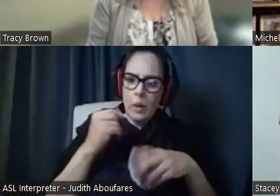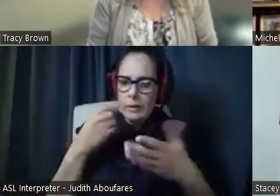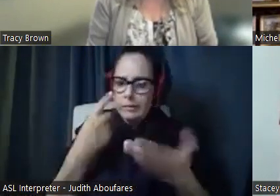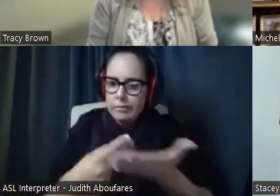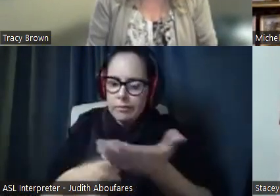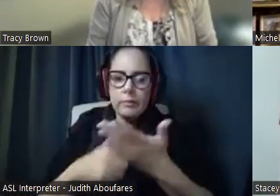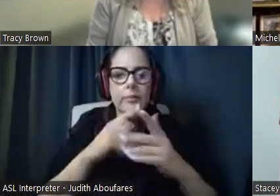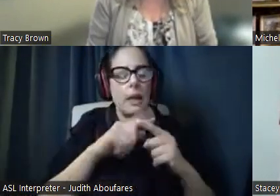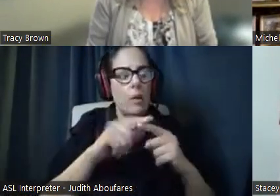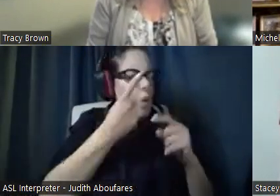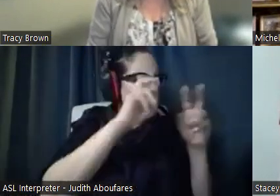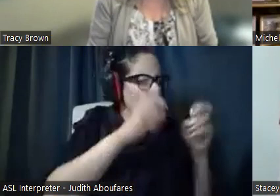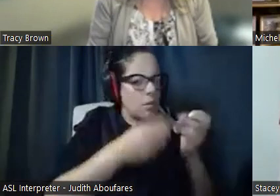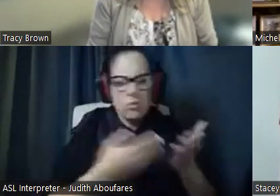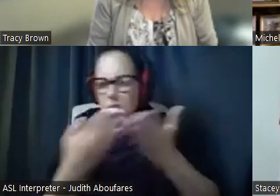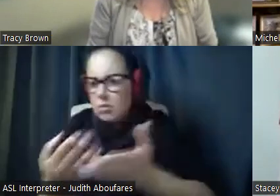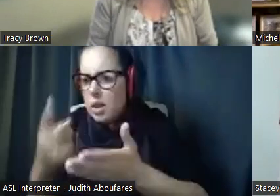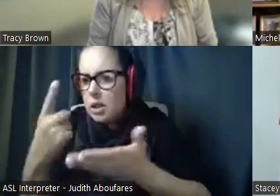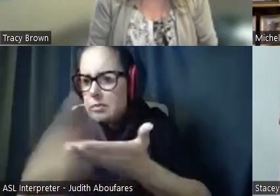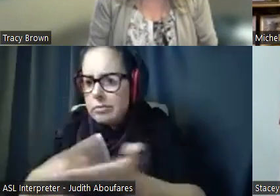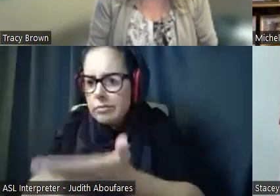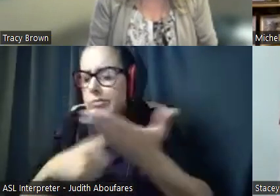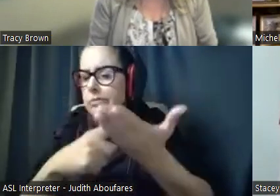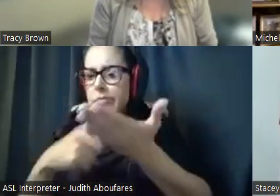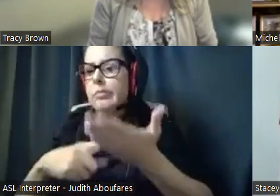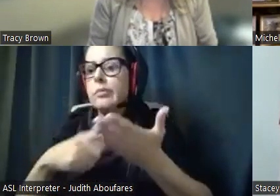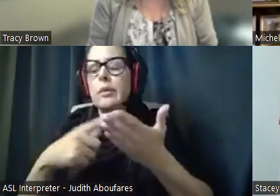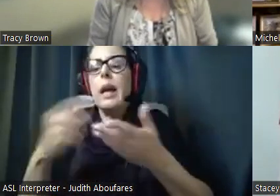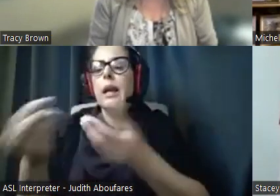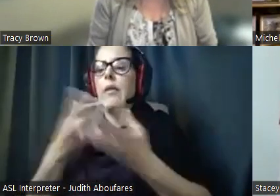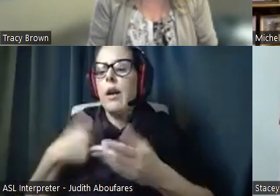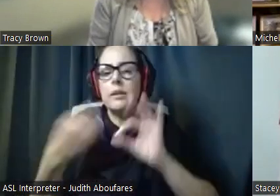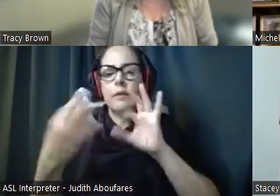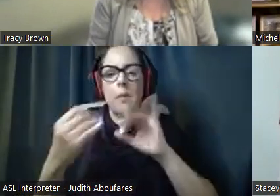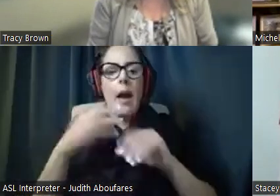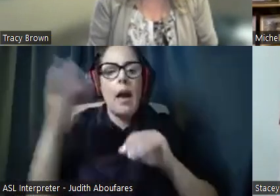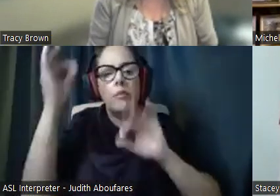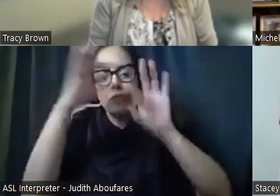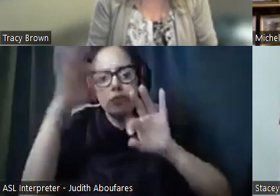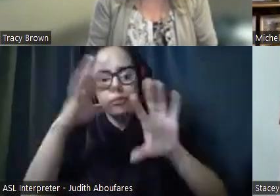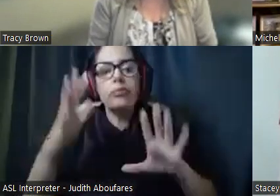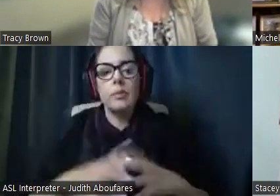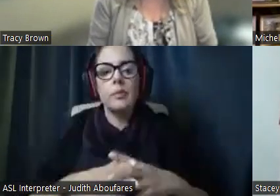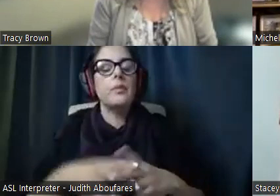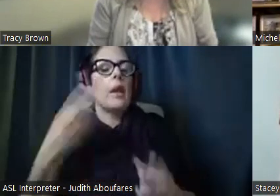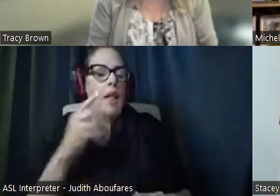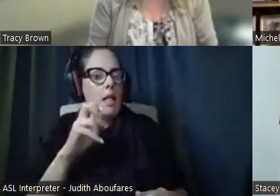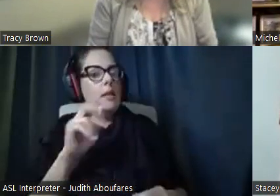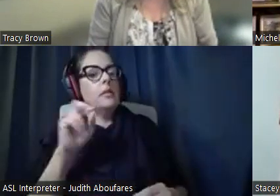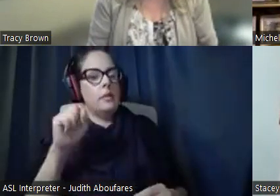tomamos varias conversaciones para conversar con ellos para poder generar